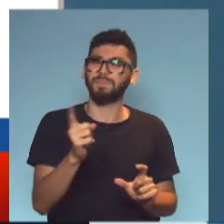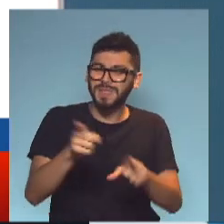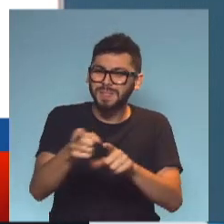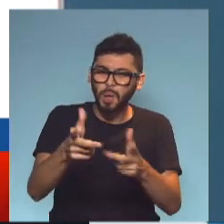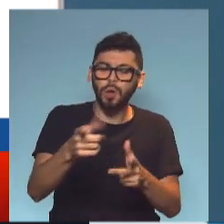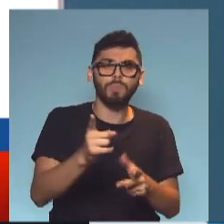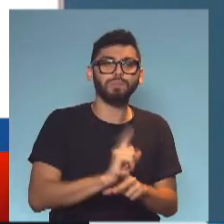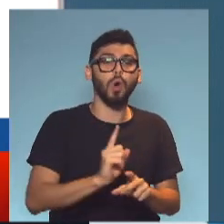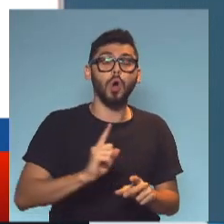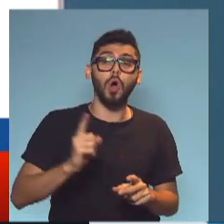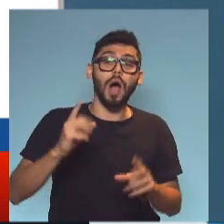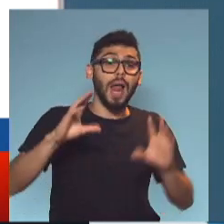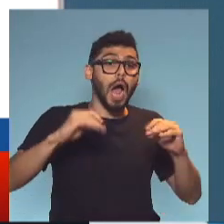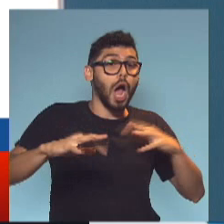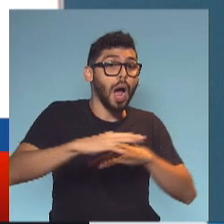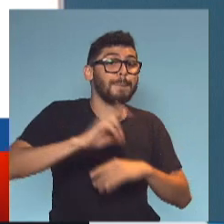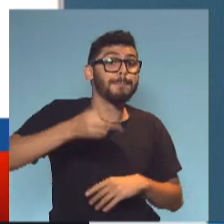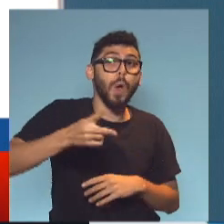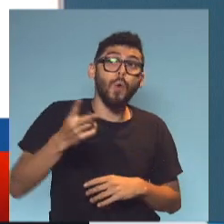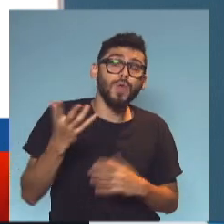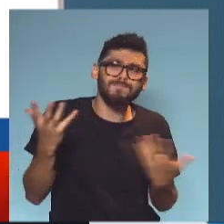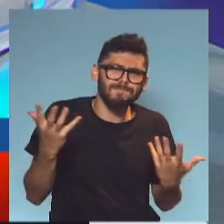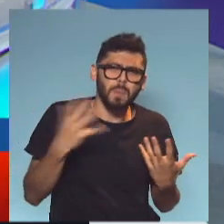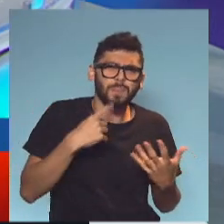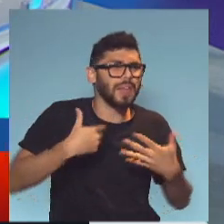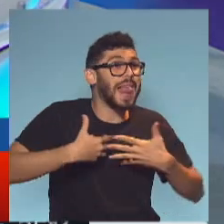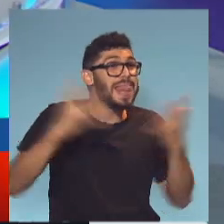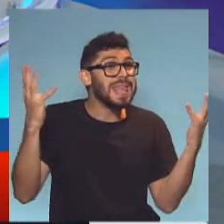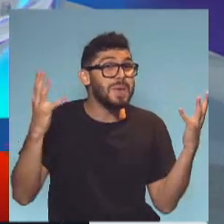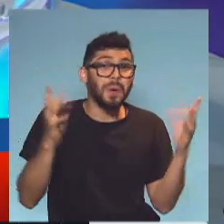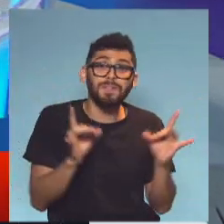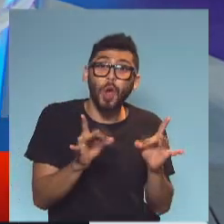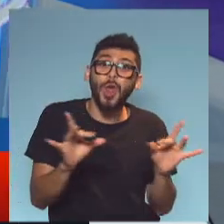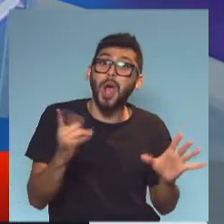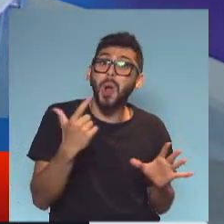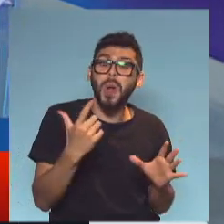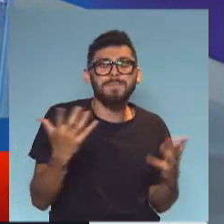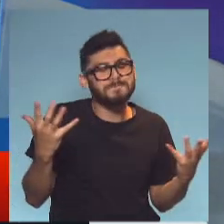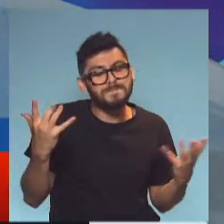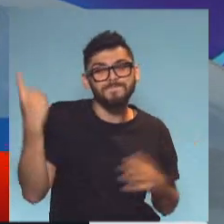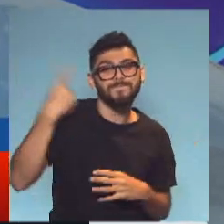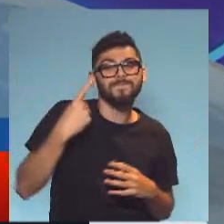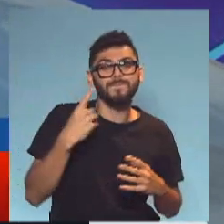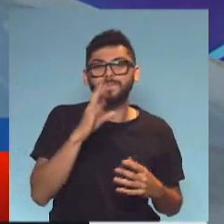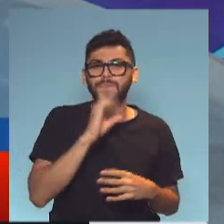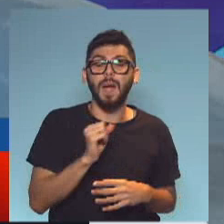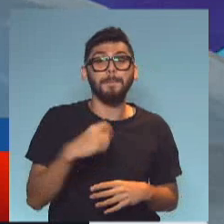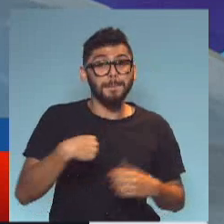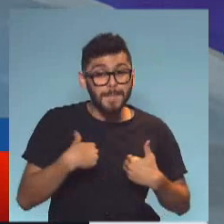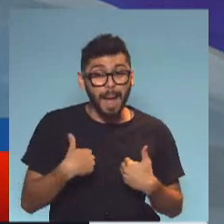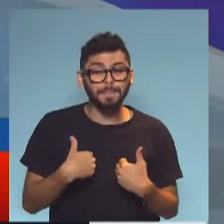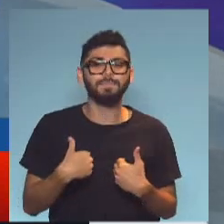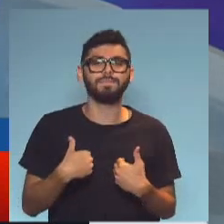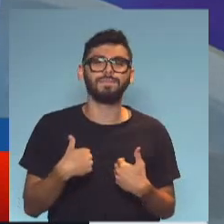estábamos de acuerdo con las restricciones nocturnas, dice, porque al aire libre no se generan contagios. Bueno, ahí en eso para mí hay un error de interpretación.